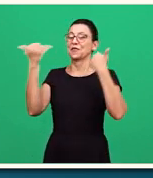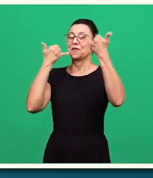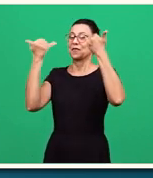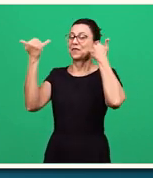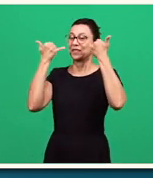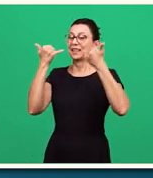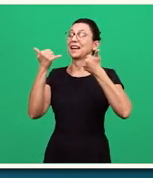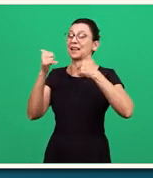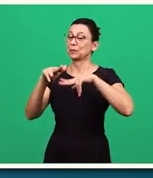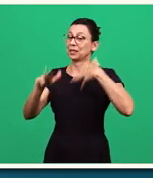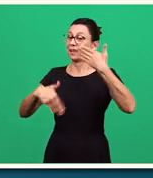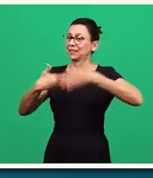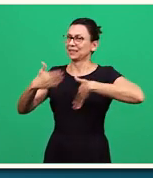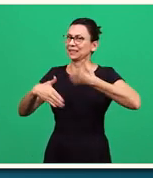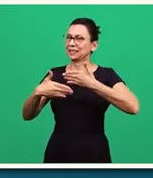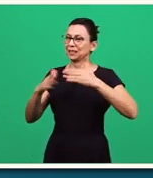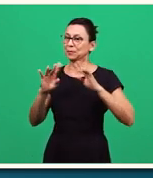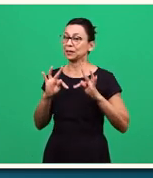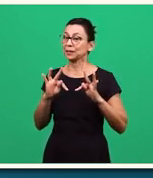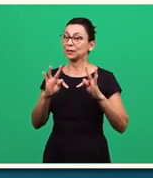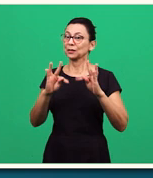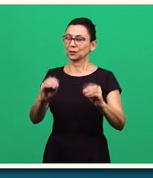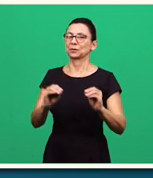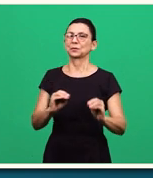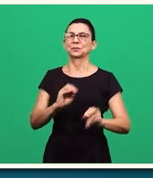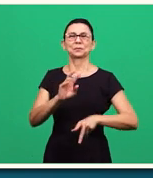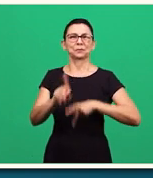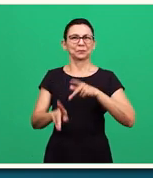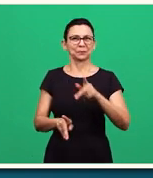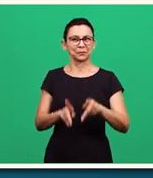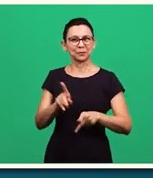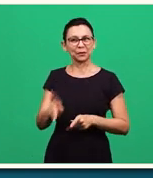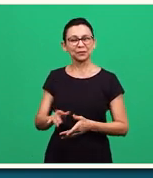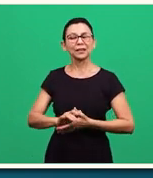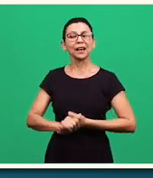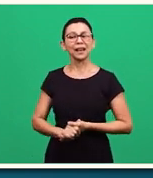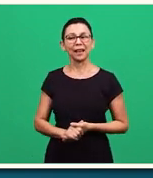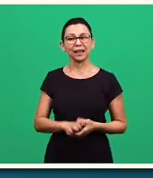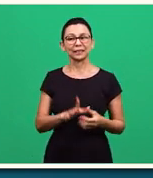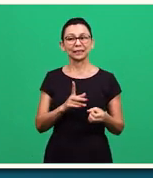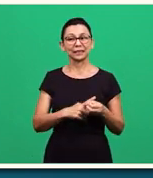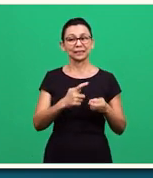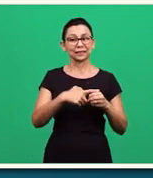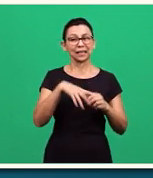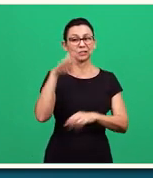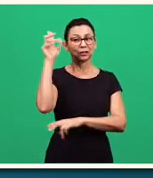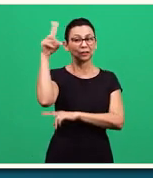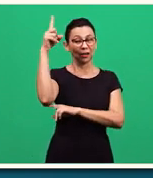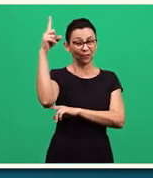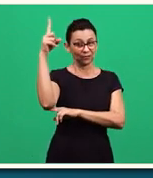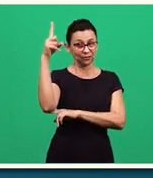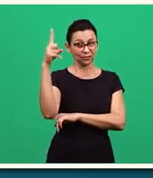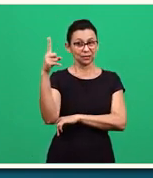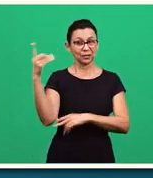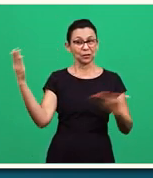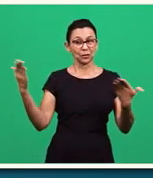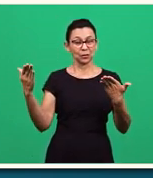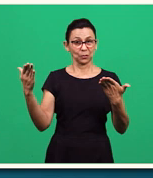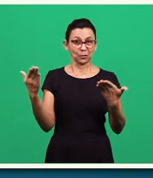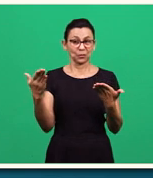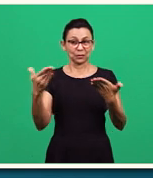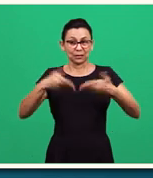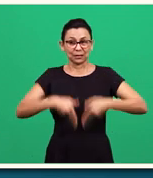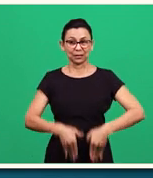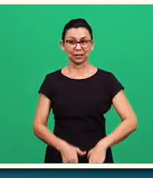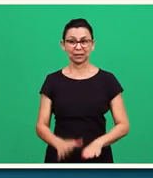gozo, que será para todo el pueblo, que os ha nacido hoy en la ciudad de David un